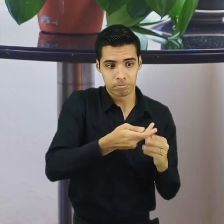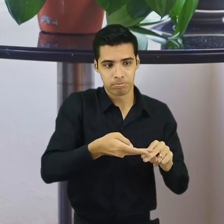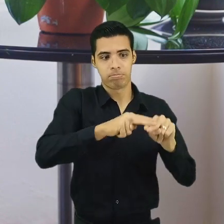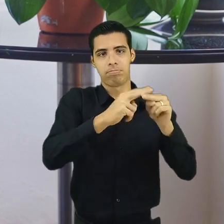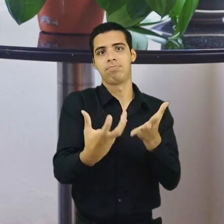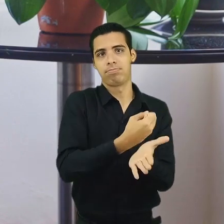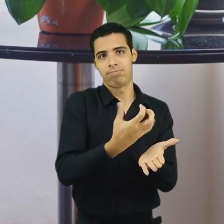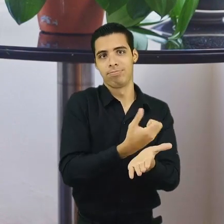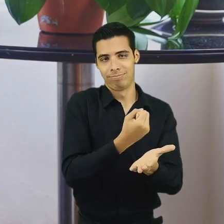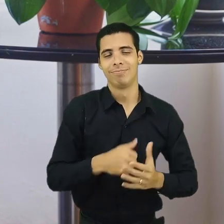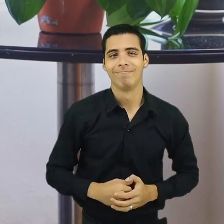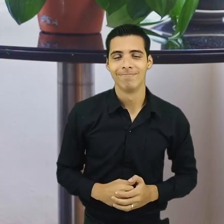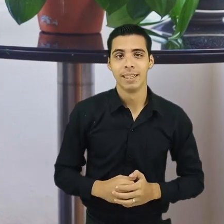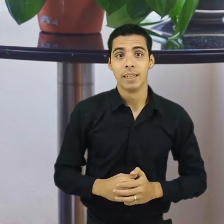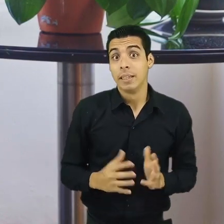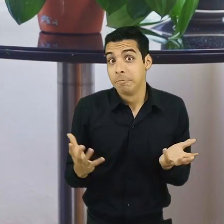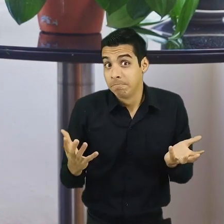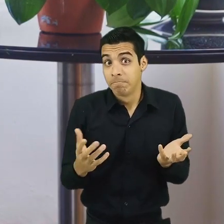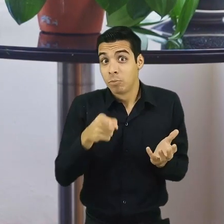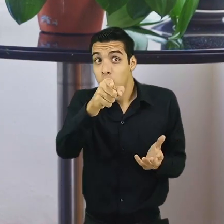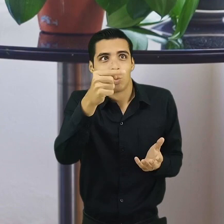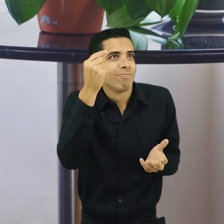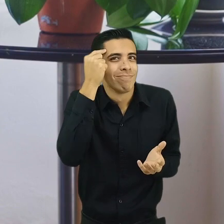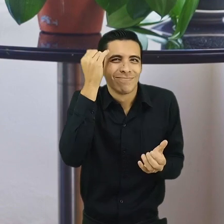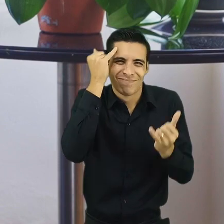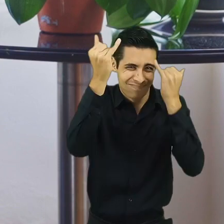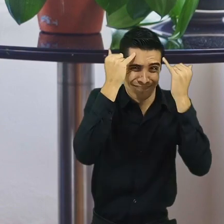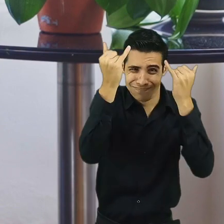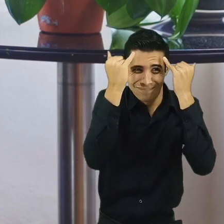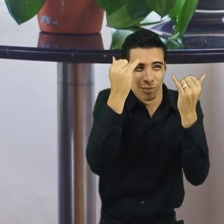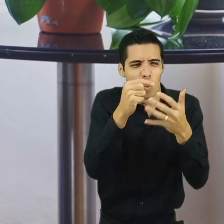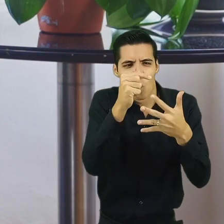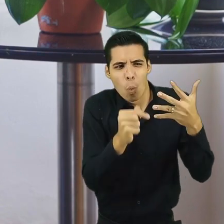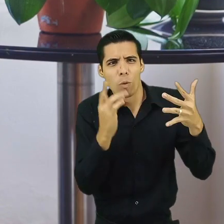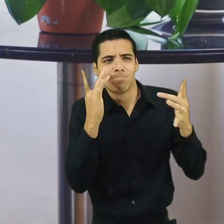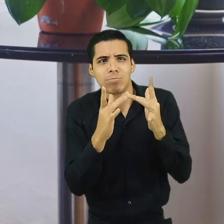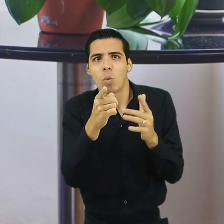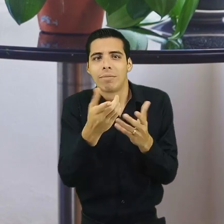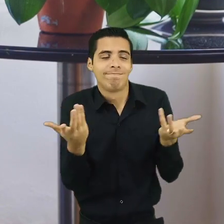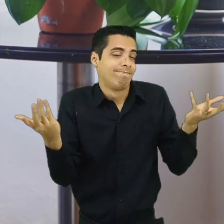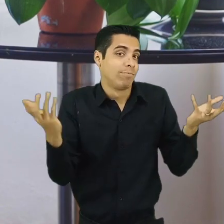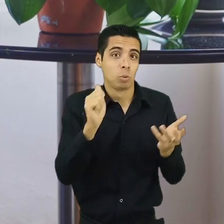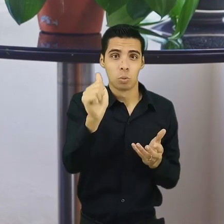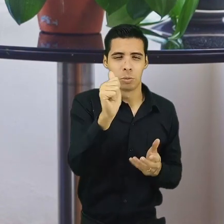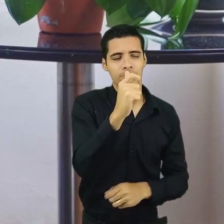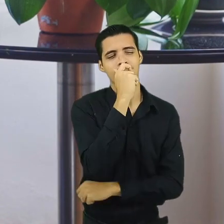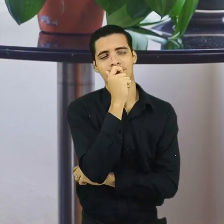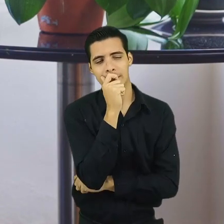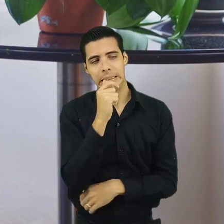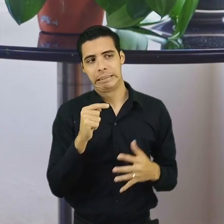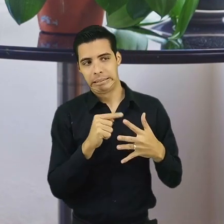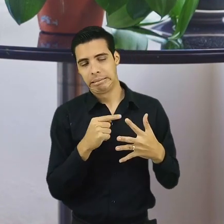de los bienes raíces una diversa inversión, aunque cada una de estas opciones tienen sus pros y sus contras. Depende de cuáles sean los